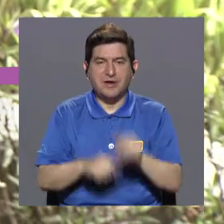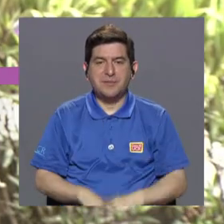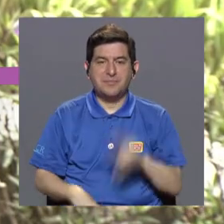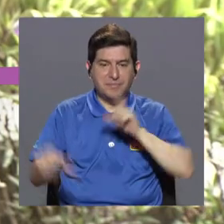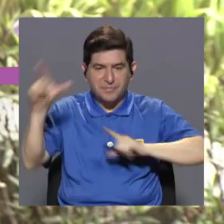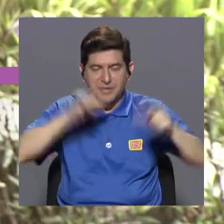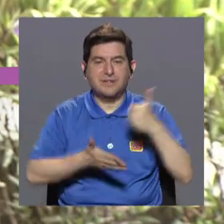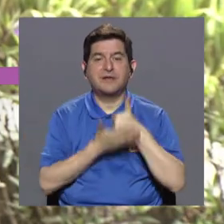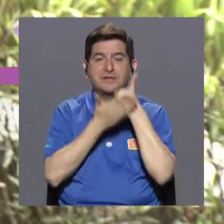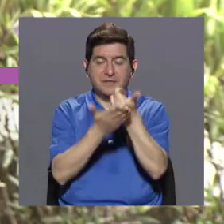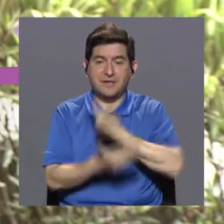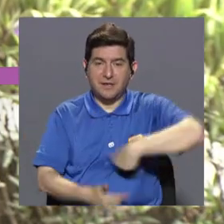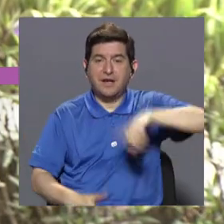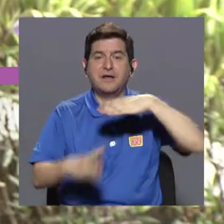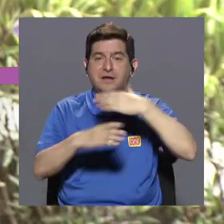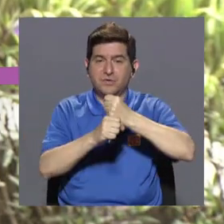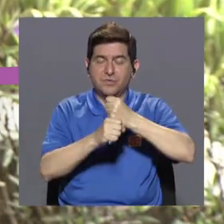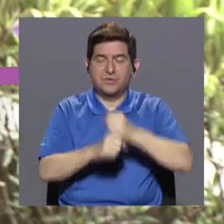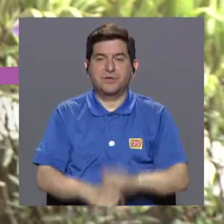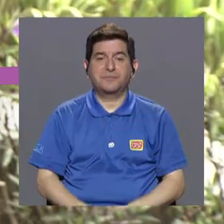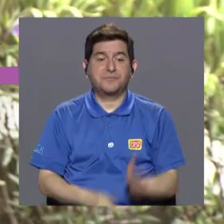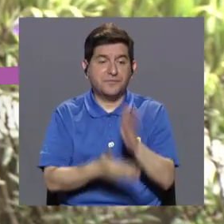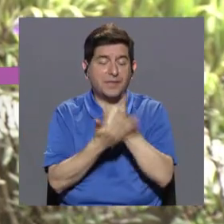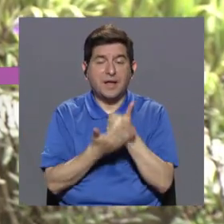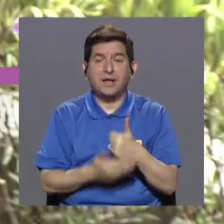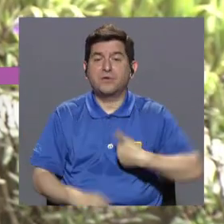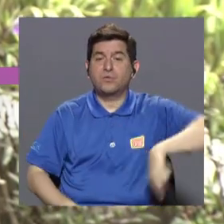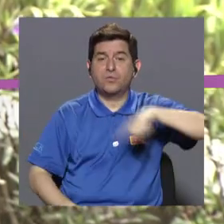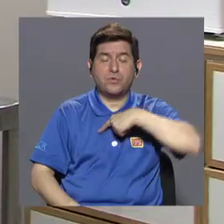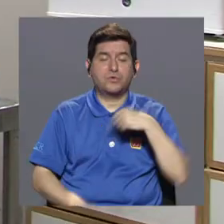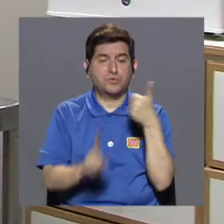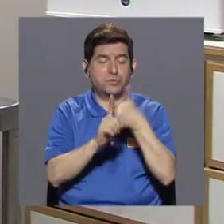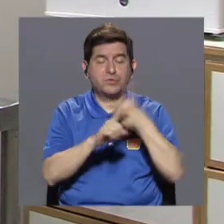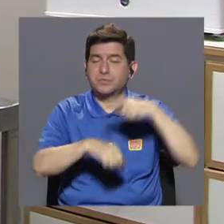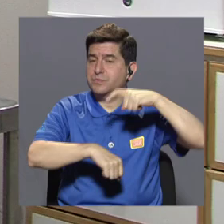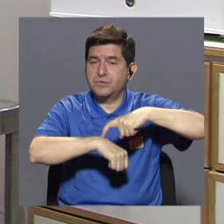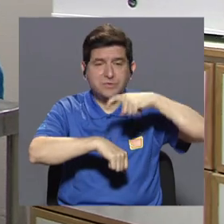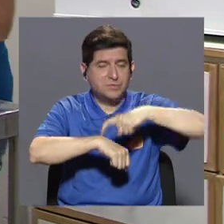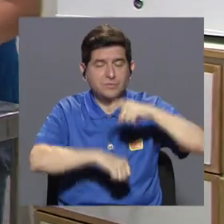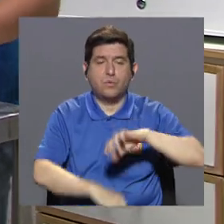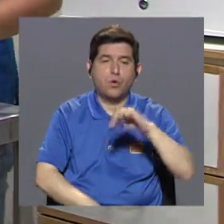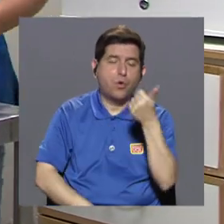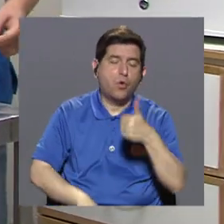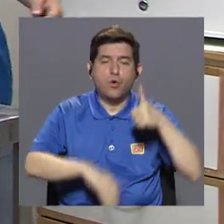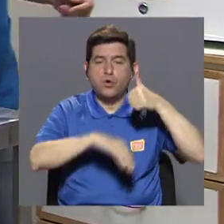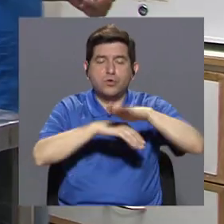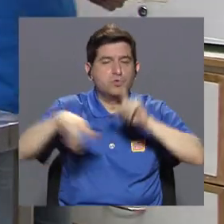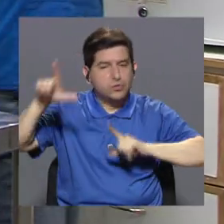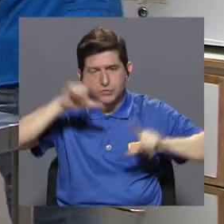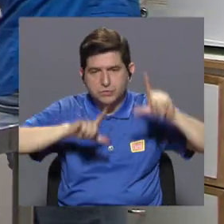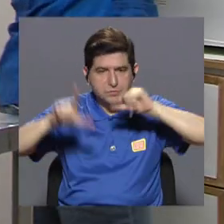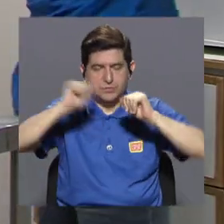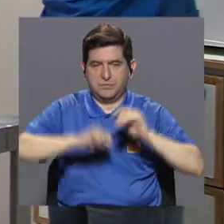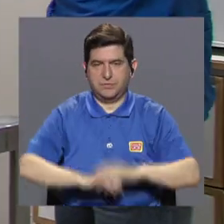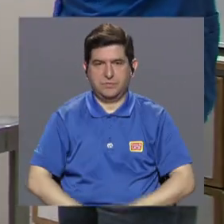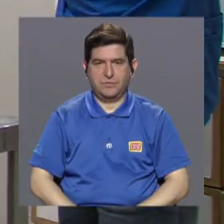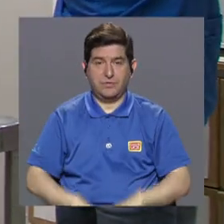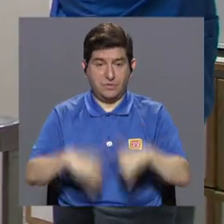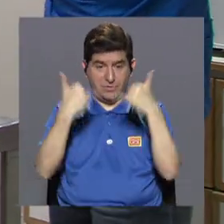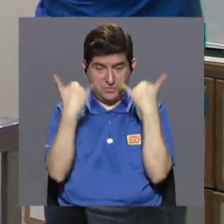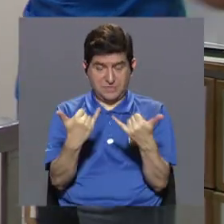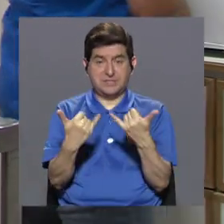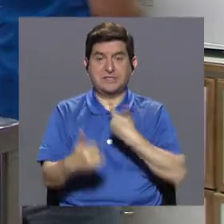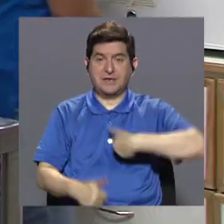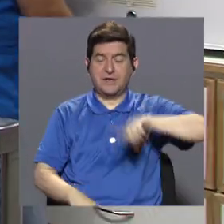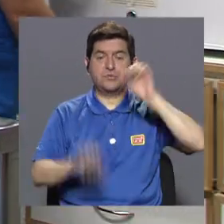que nos ayudan a hacerlo. Entonces, hay algunos que podemos hacerlos en el mismo momento, otros los enviamos al laboratorio y ya con eso sí